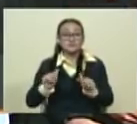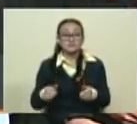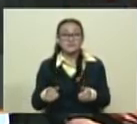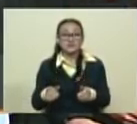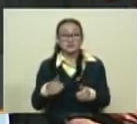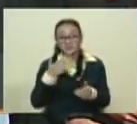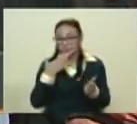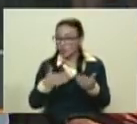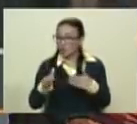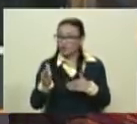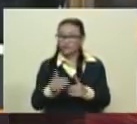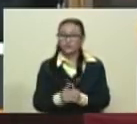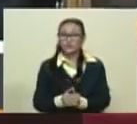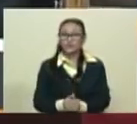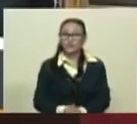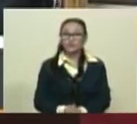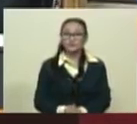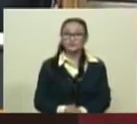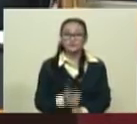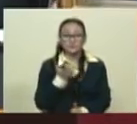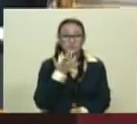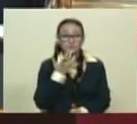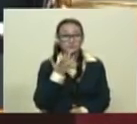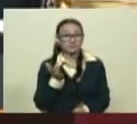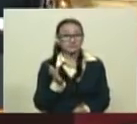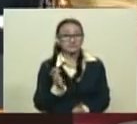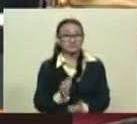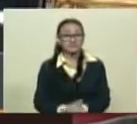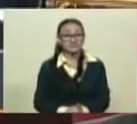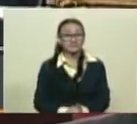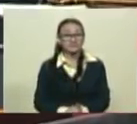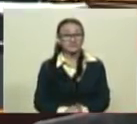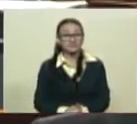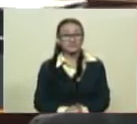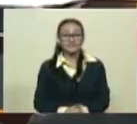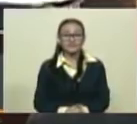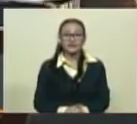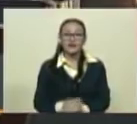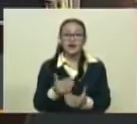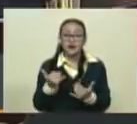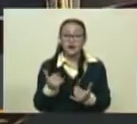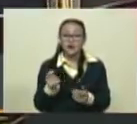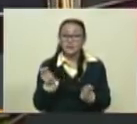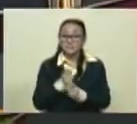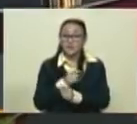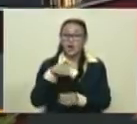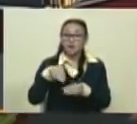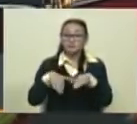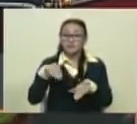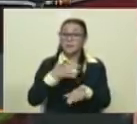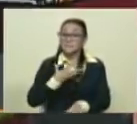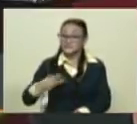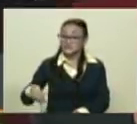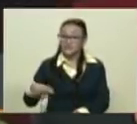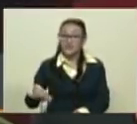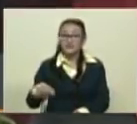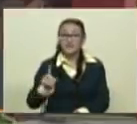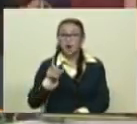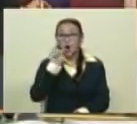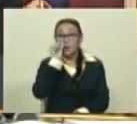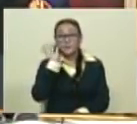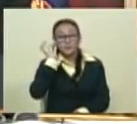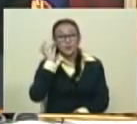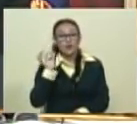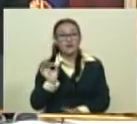muy pronto, están en el calendario electoral, e inmediatamente tendremos elecciones para presidente o presidente